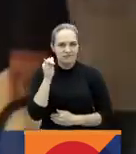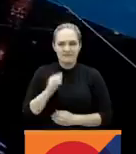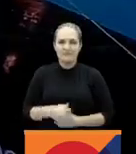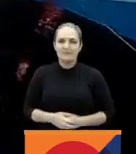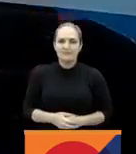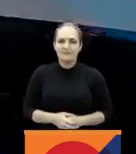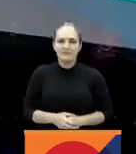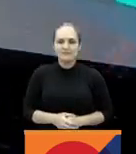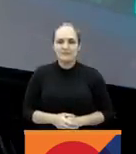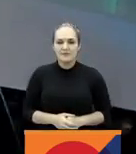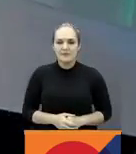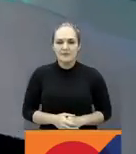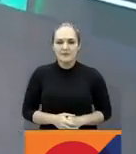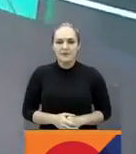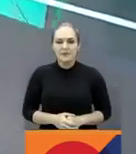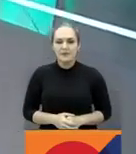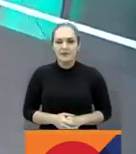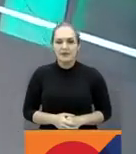Si acaso...